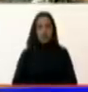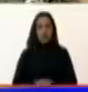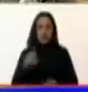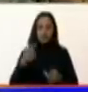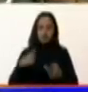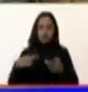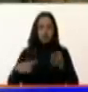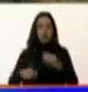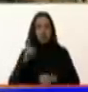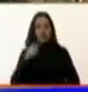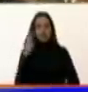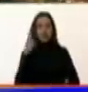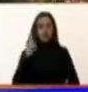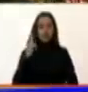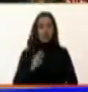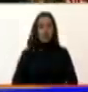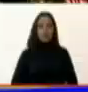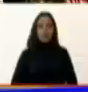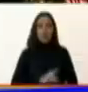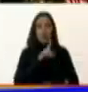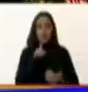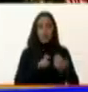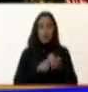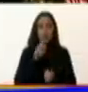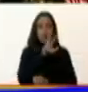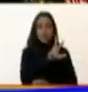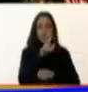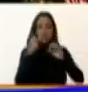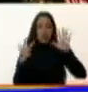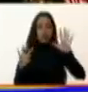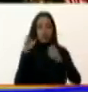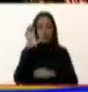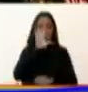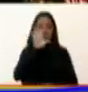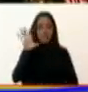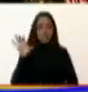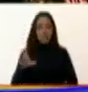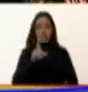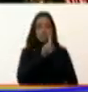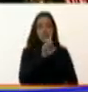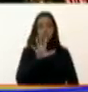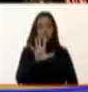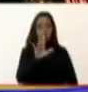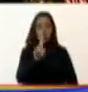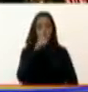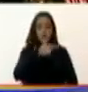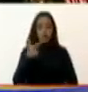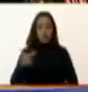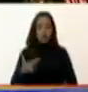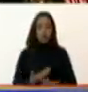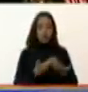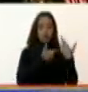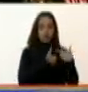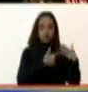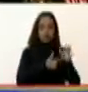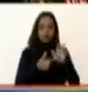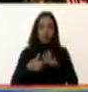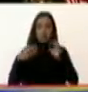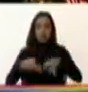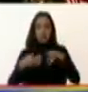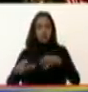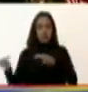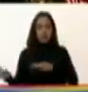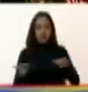y Uruguay. 38 países, 151 delegados y delegadas, siempre bienvenidos.